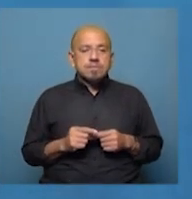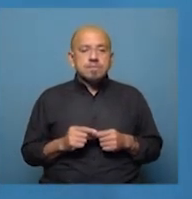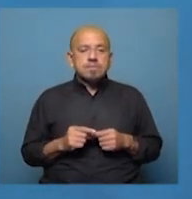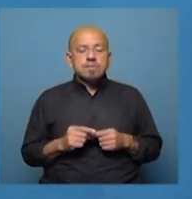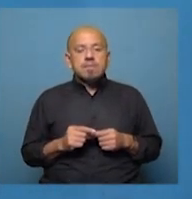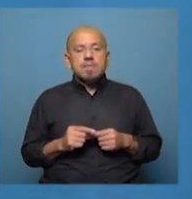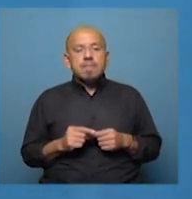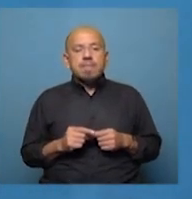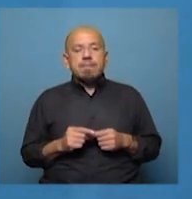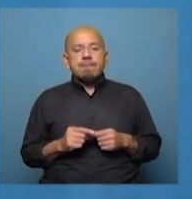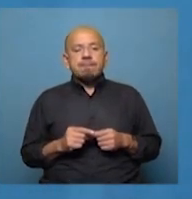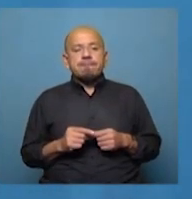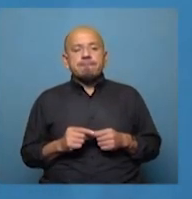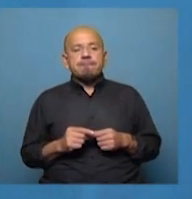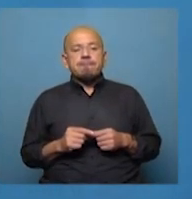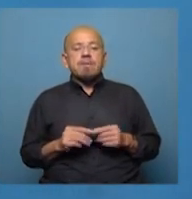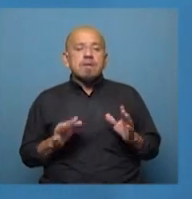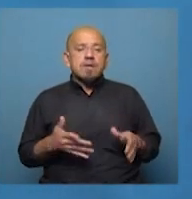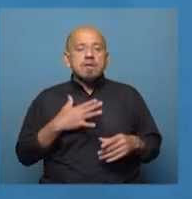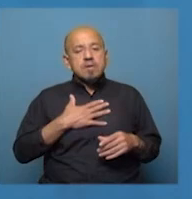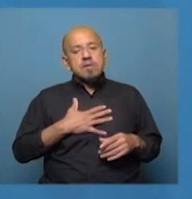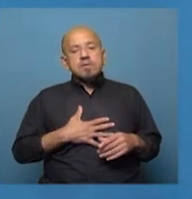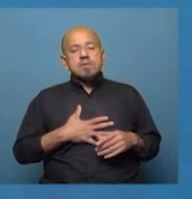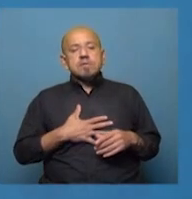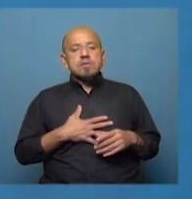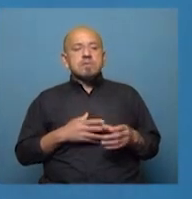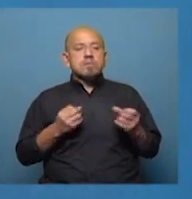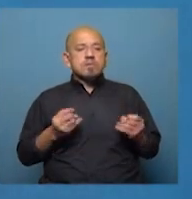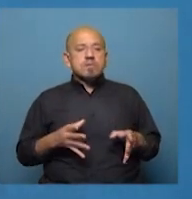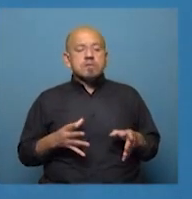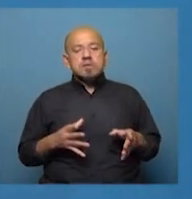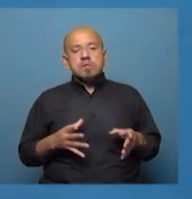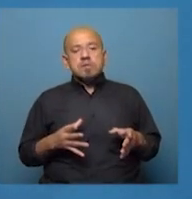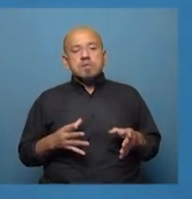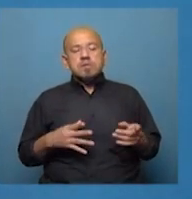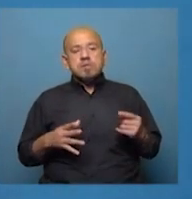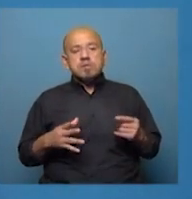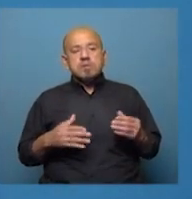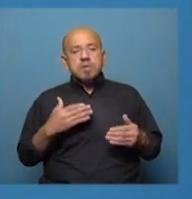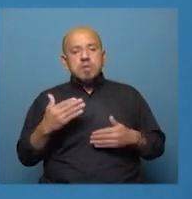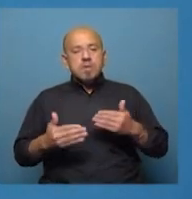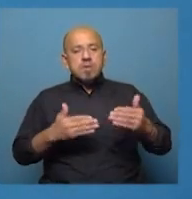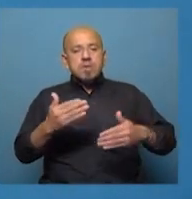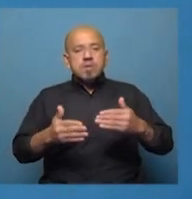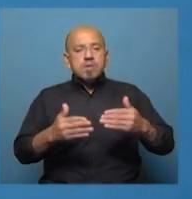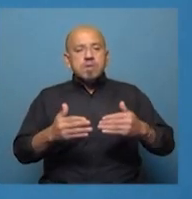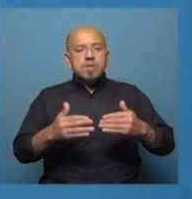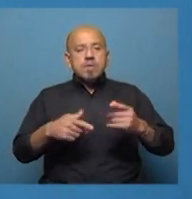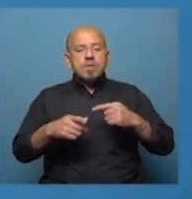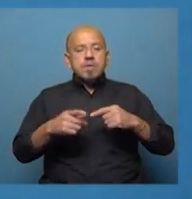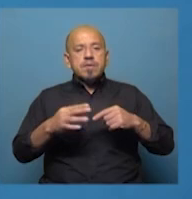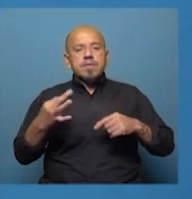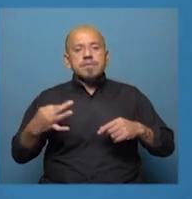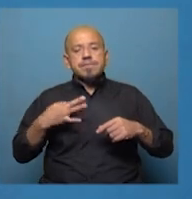de bueno de de de de tranquilidad no de tranquilidad porque se han conducido a lo largo de estos de estos